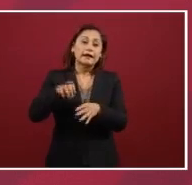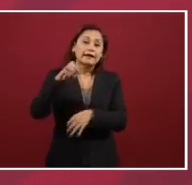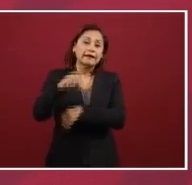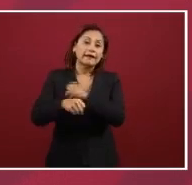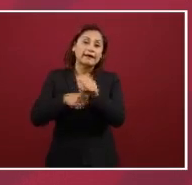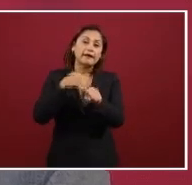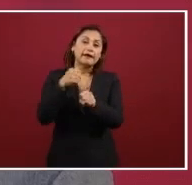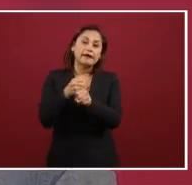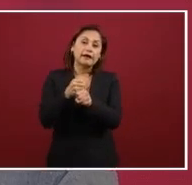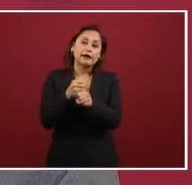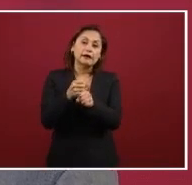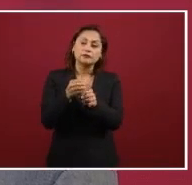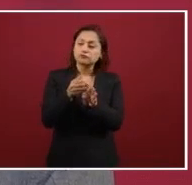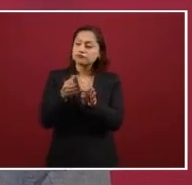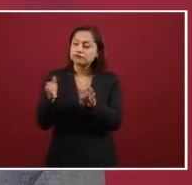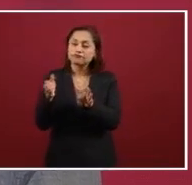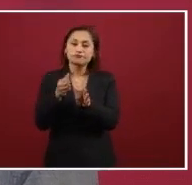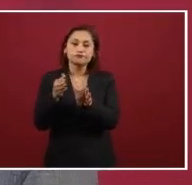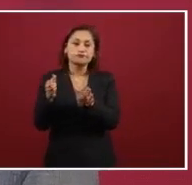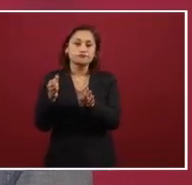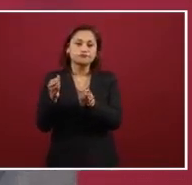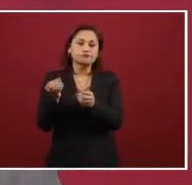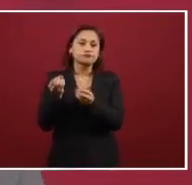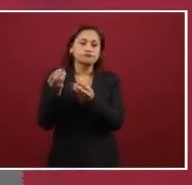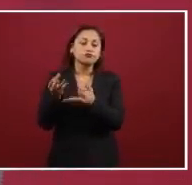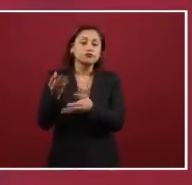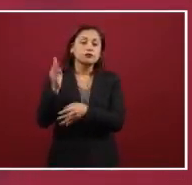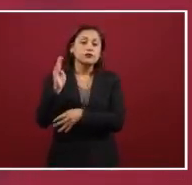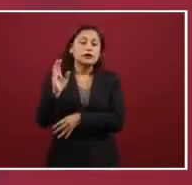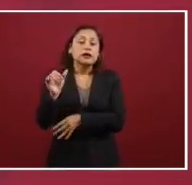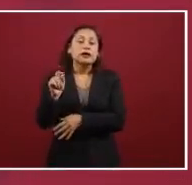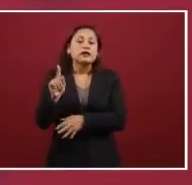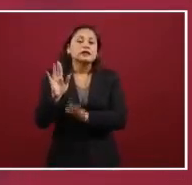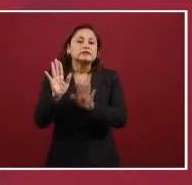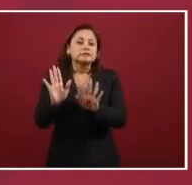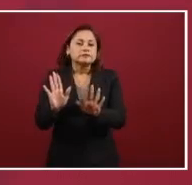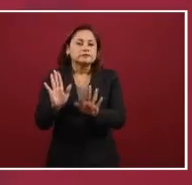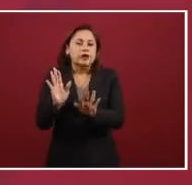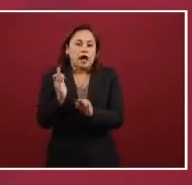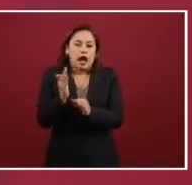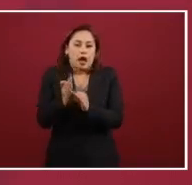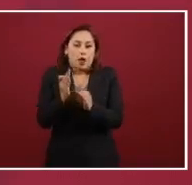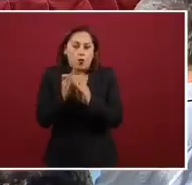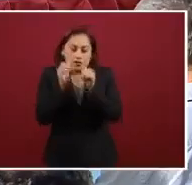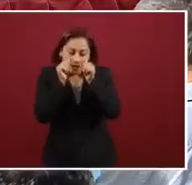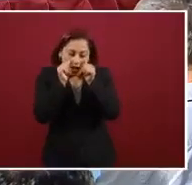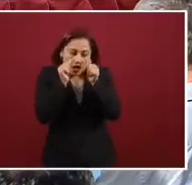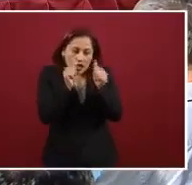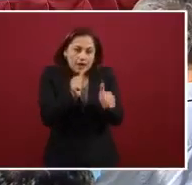estamos empezando por niñas y niños